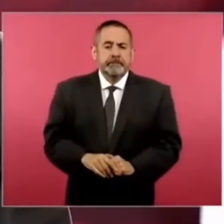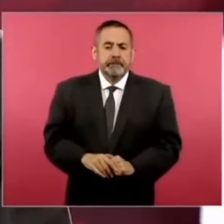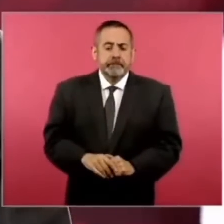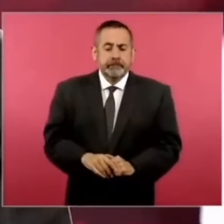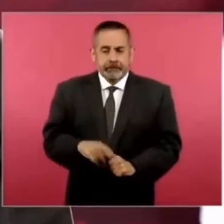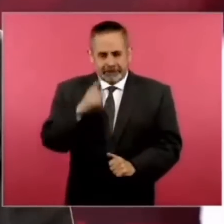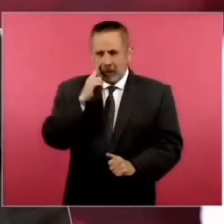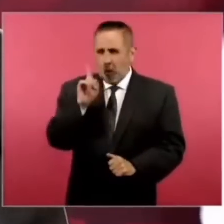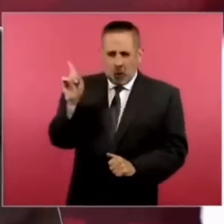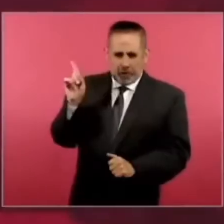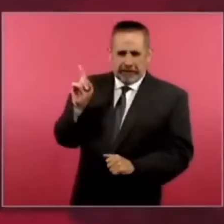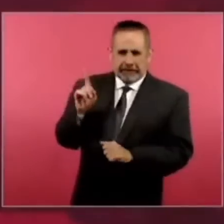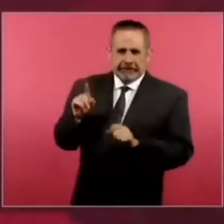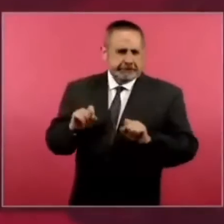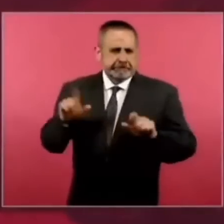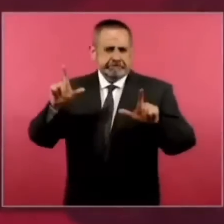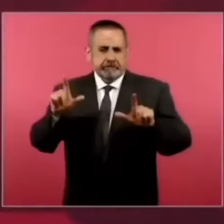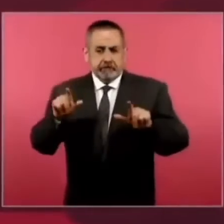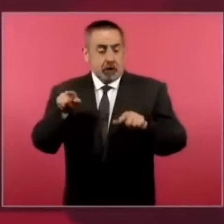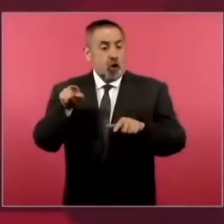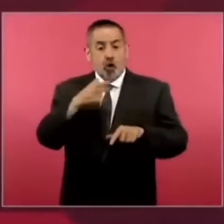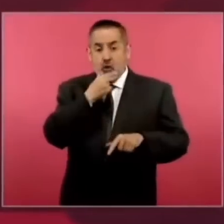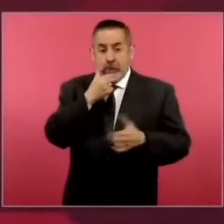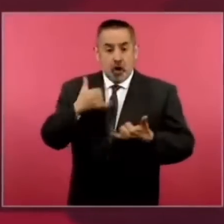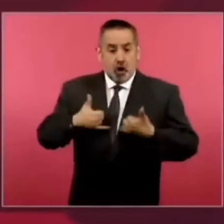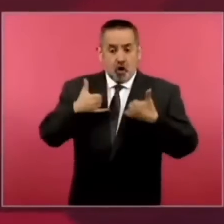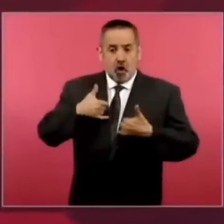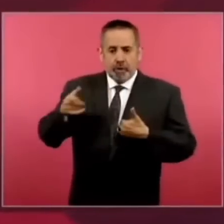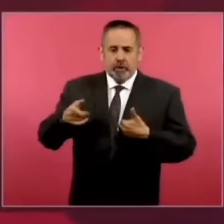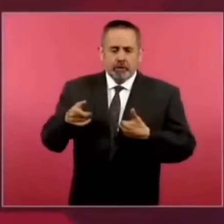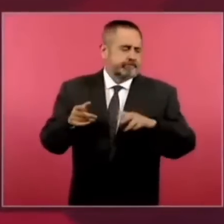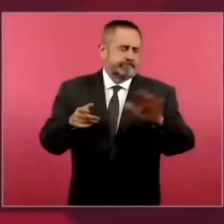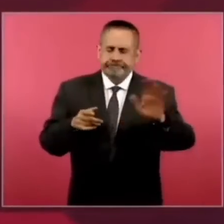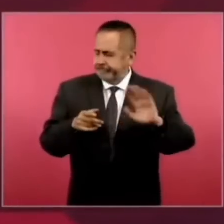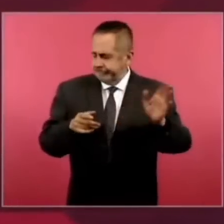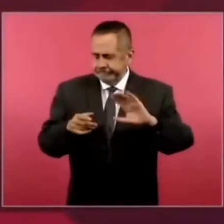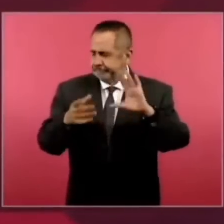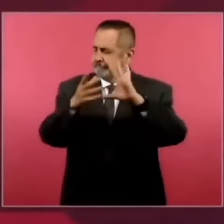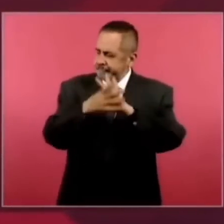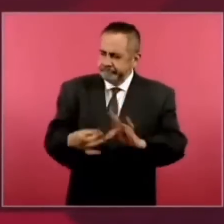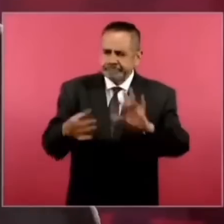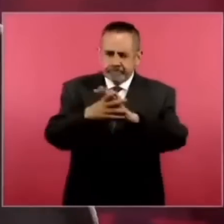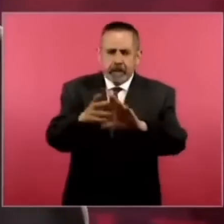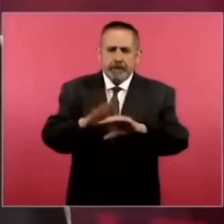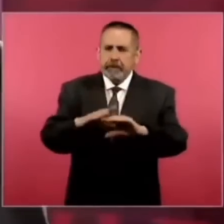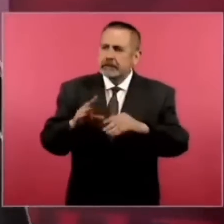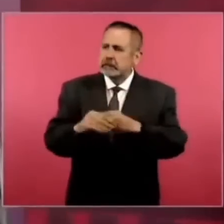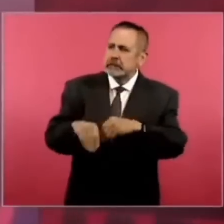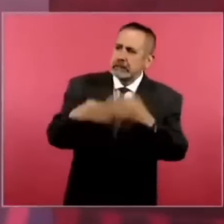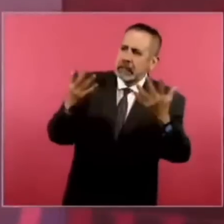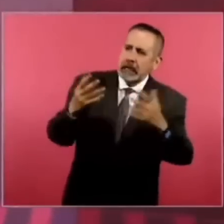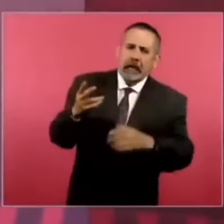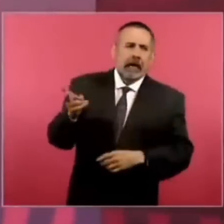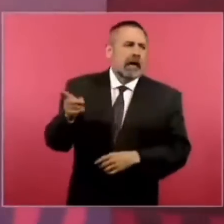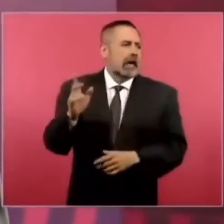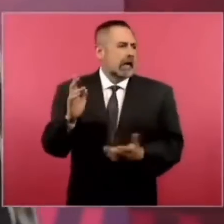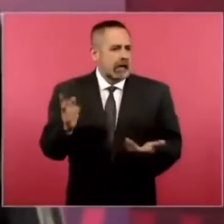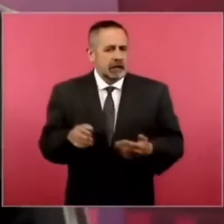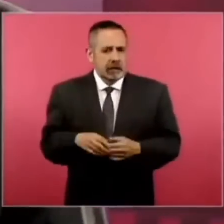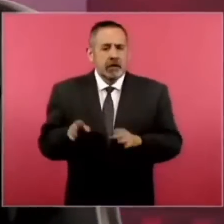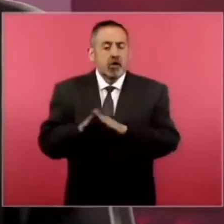Entonces van a ver cómo al final si el muchacho pues ya aclara. ¿Cómo lo hace?